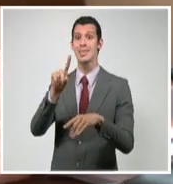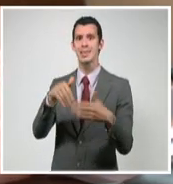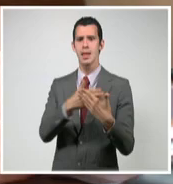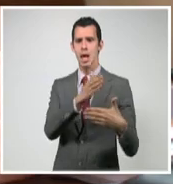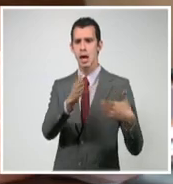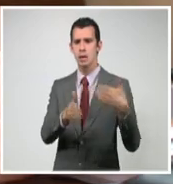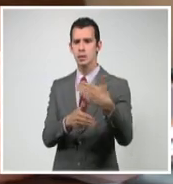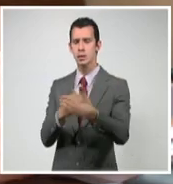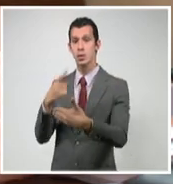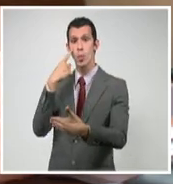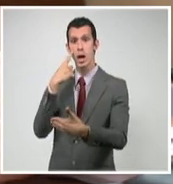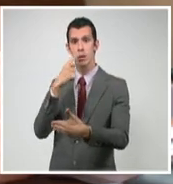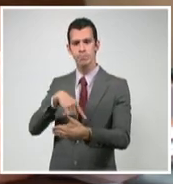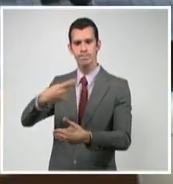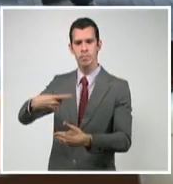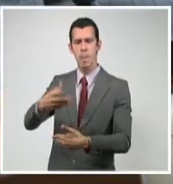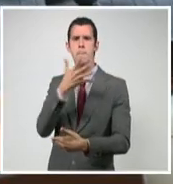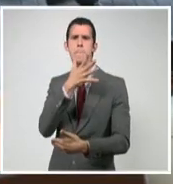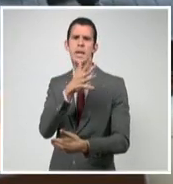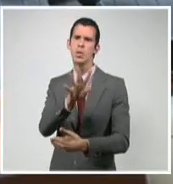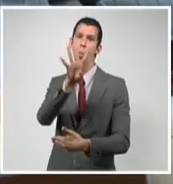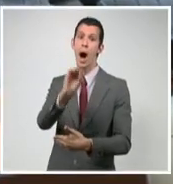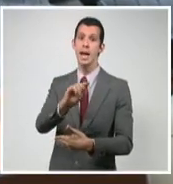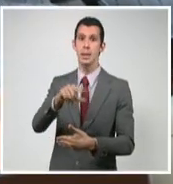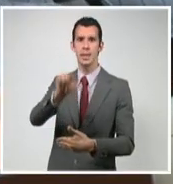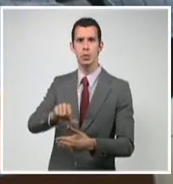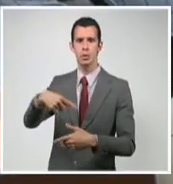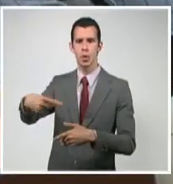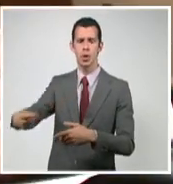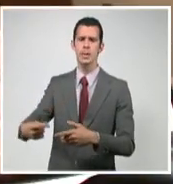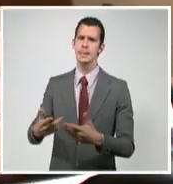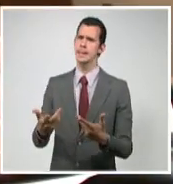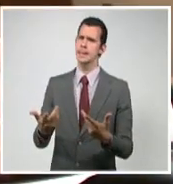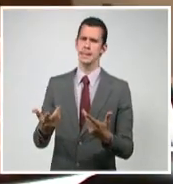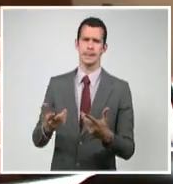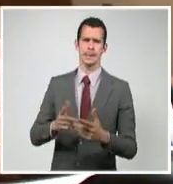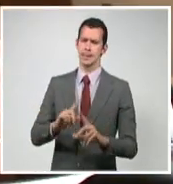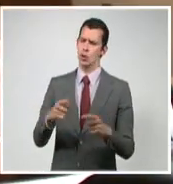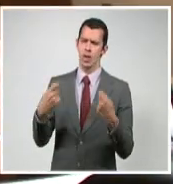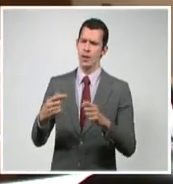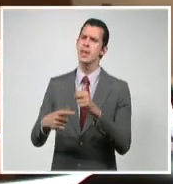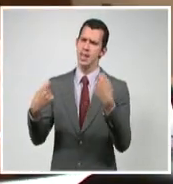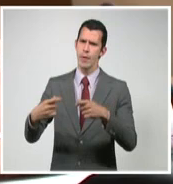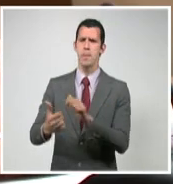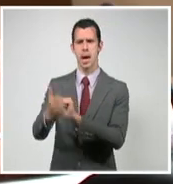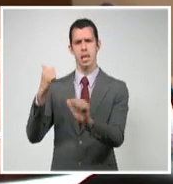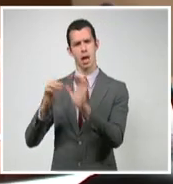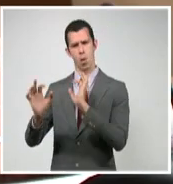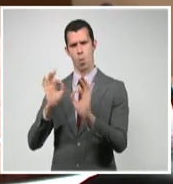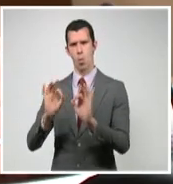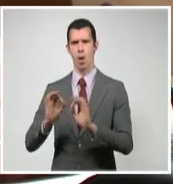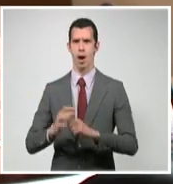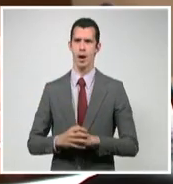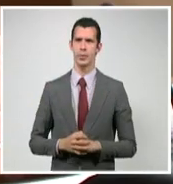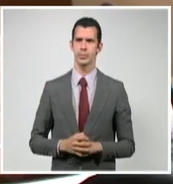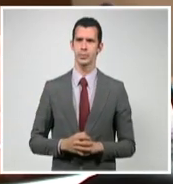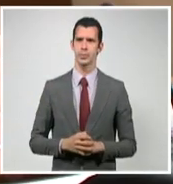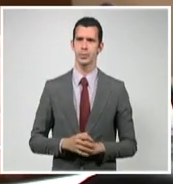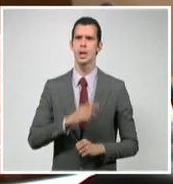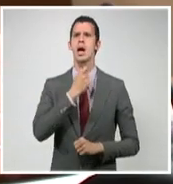40 por cada 100.000 habitantes en el caso de la provincia de sin fuego que se